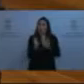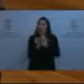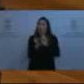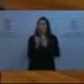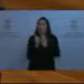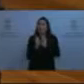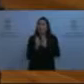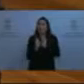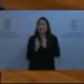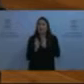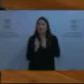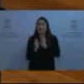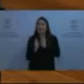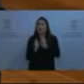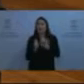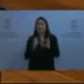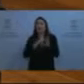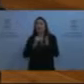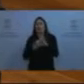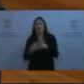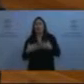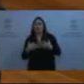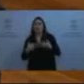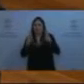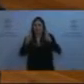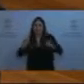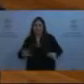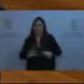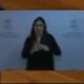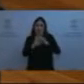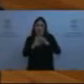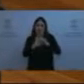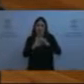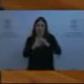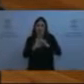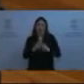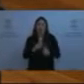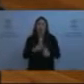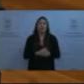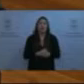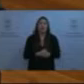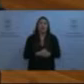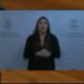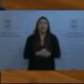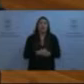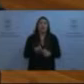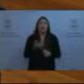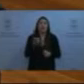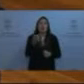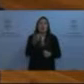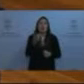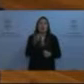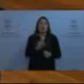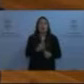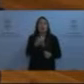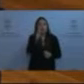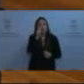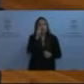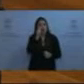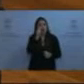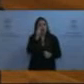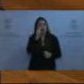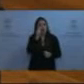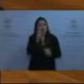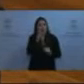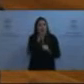periódicos con los de Sanidad en relación a este tema, habiéndose efectuado incluso visitas de inspección al